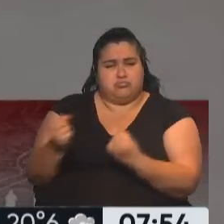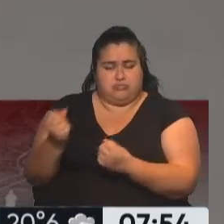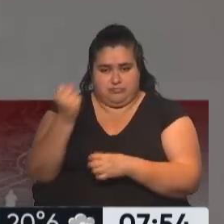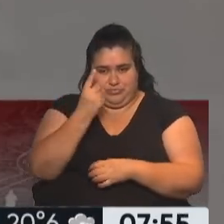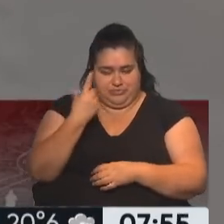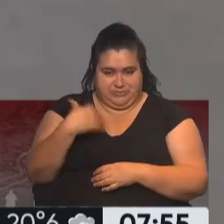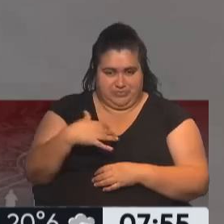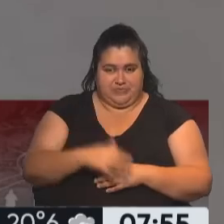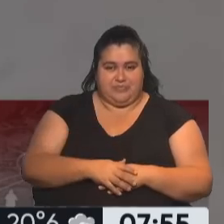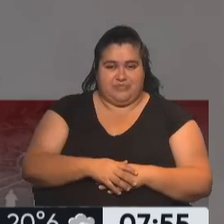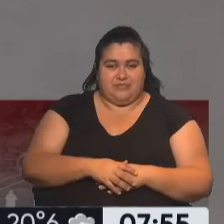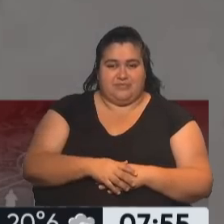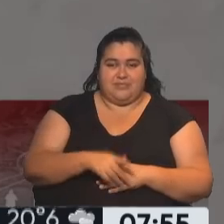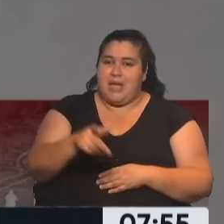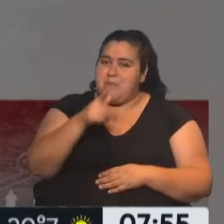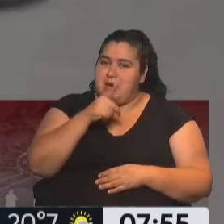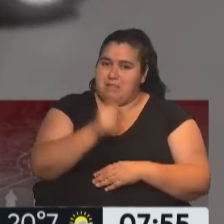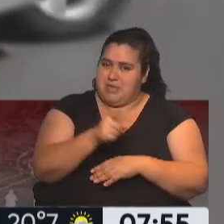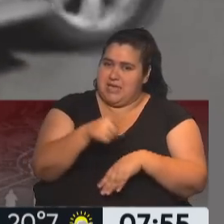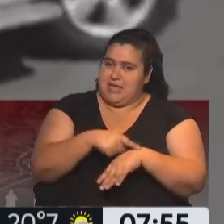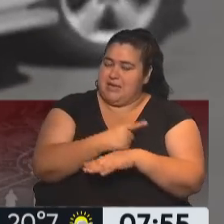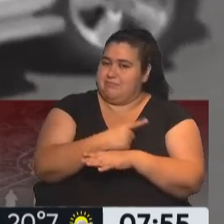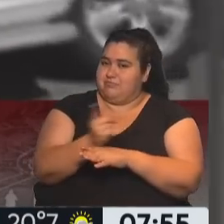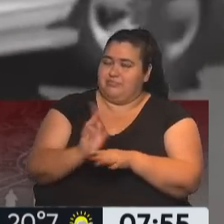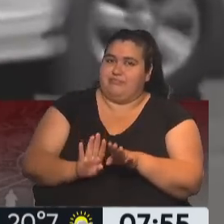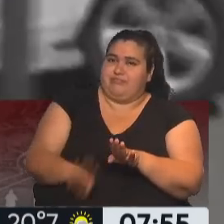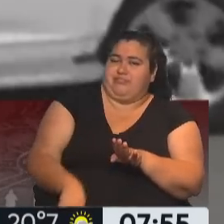agarrar una multa. Varias. Una multa.